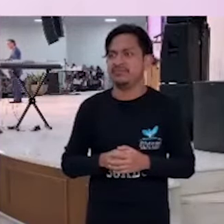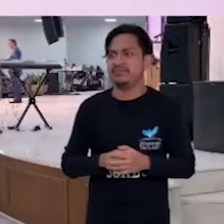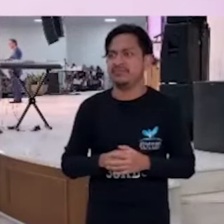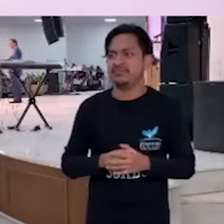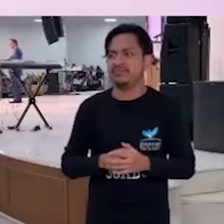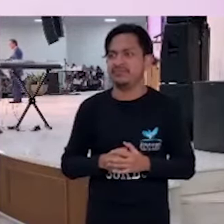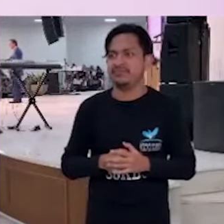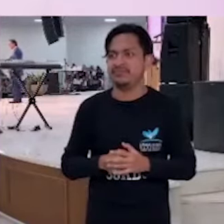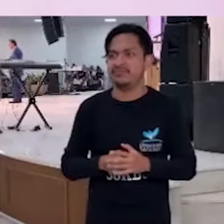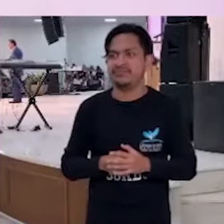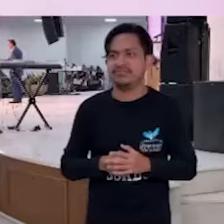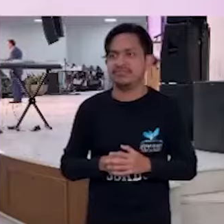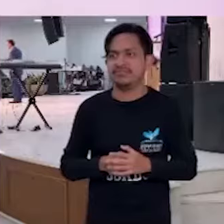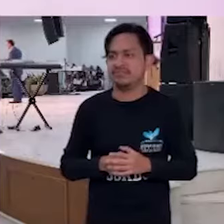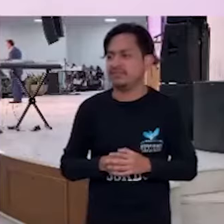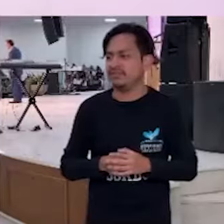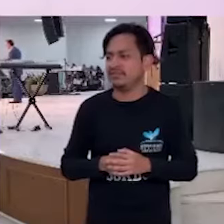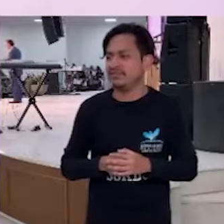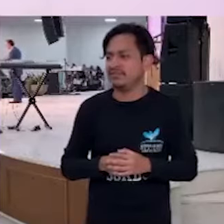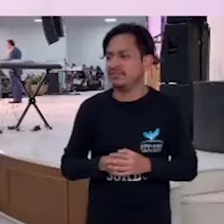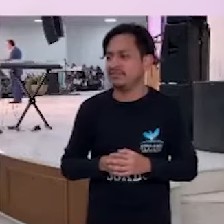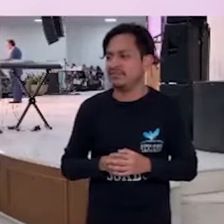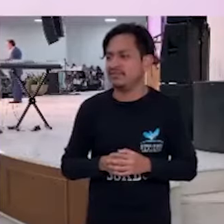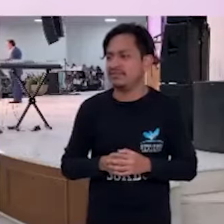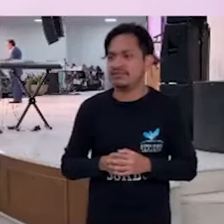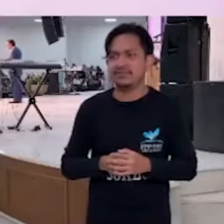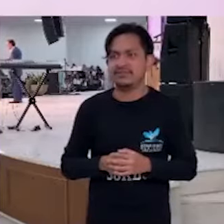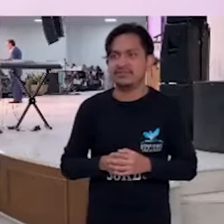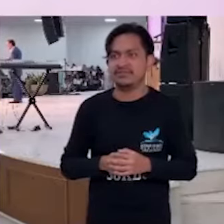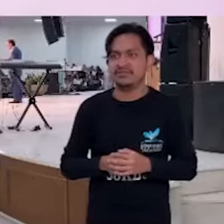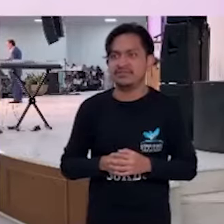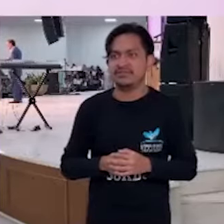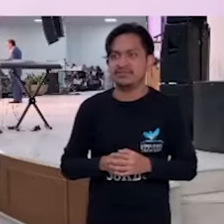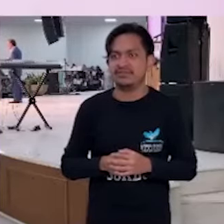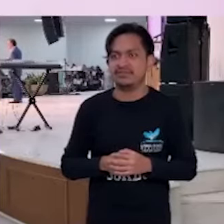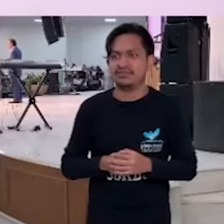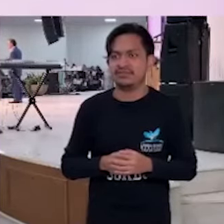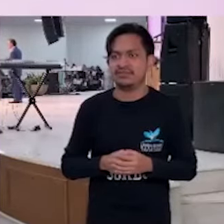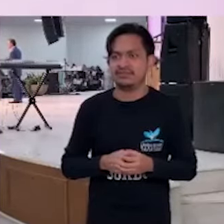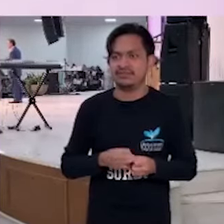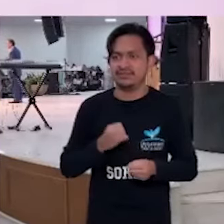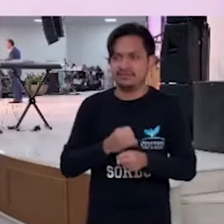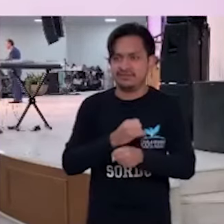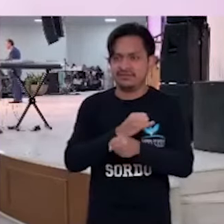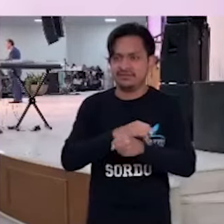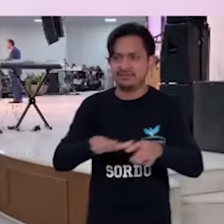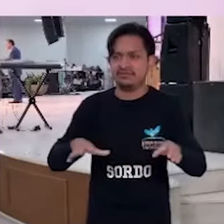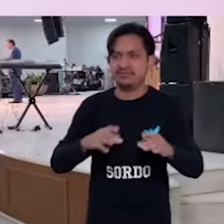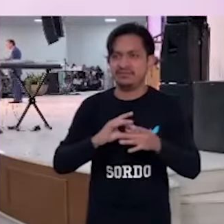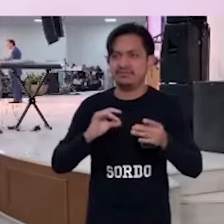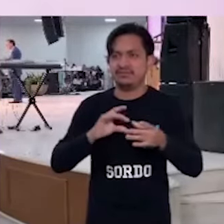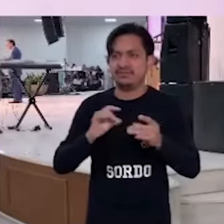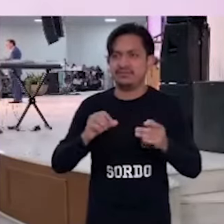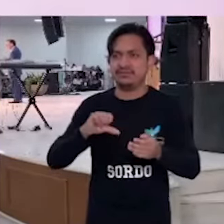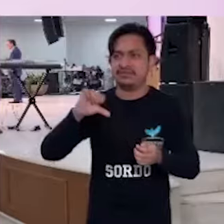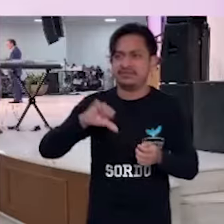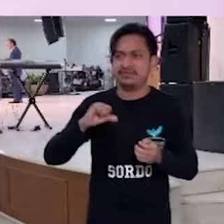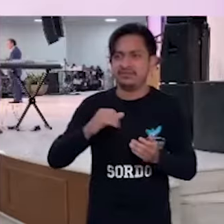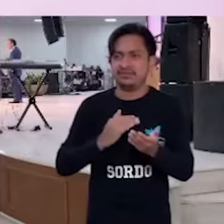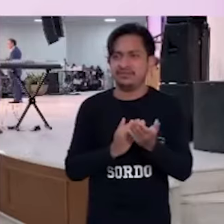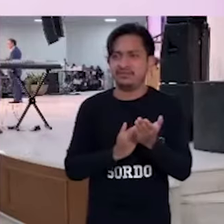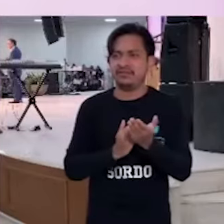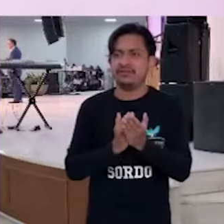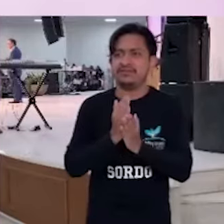vulnerables. ¿Qué es lo que les hizo pensar que estaban por encima de esta tentación? Bueno, la